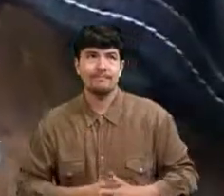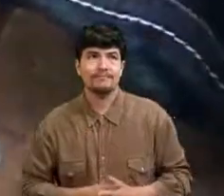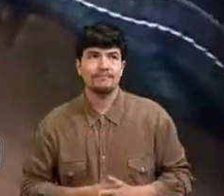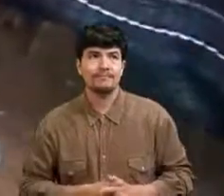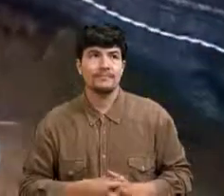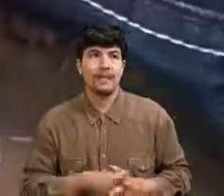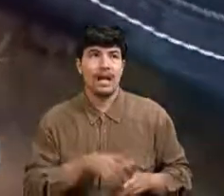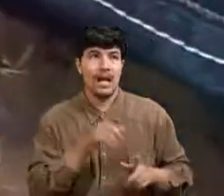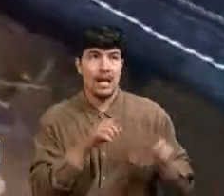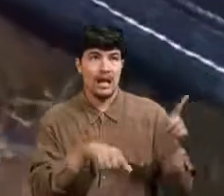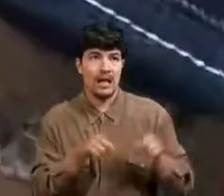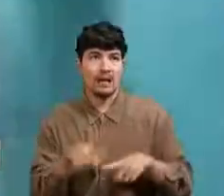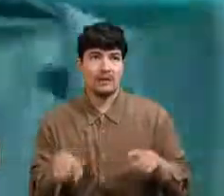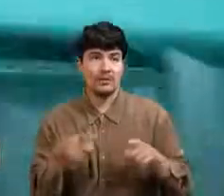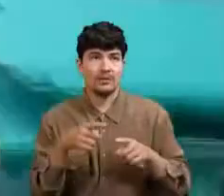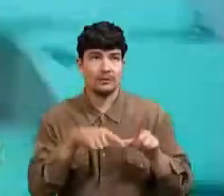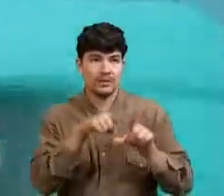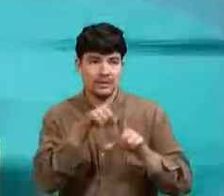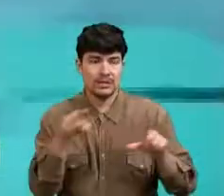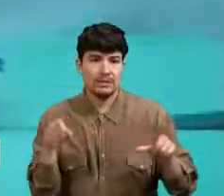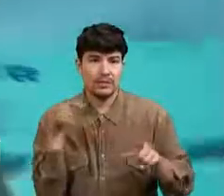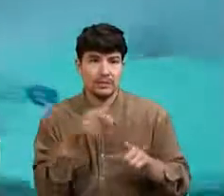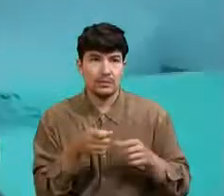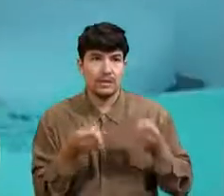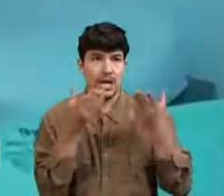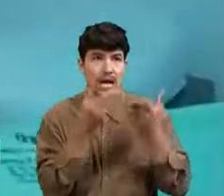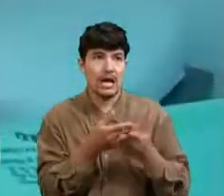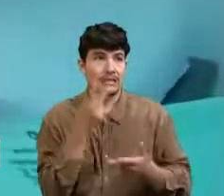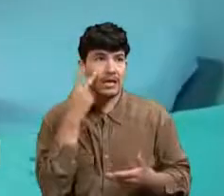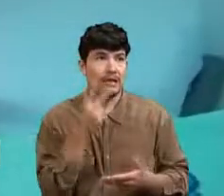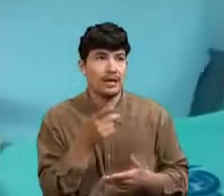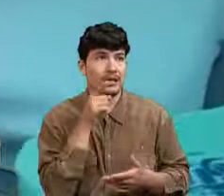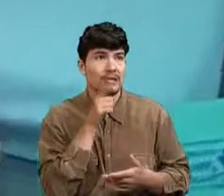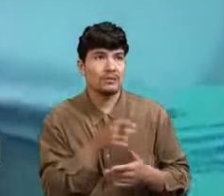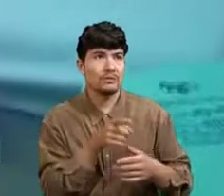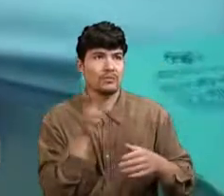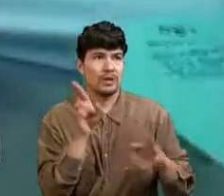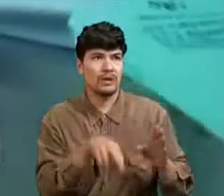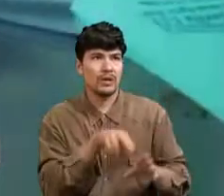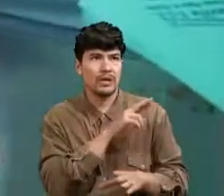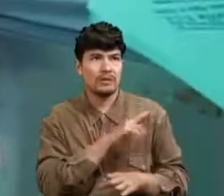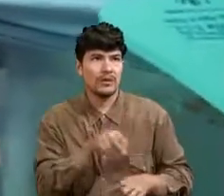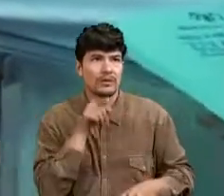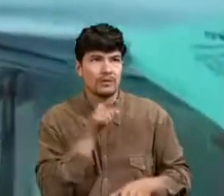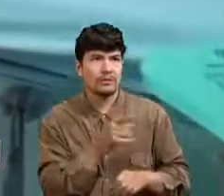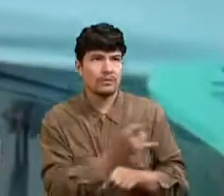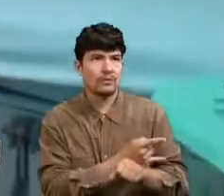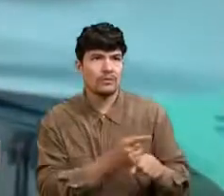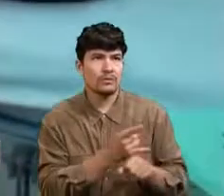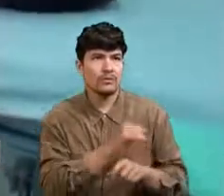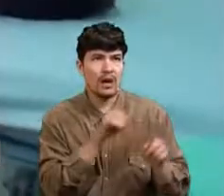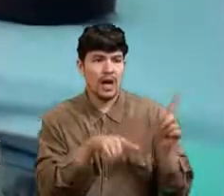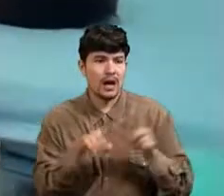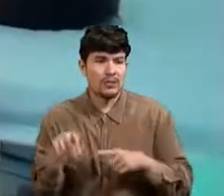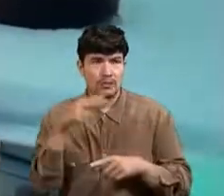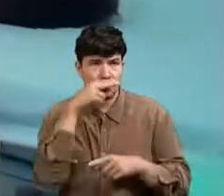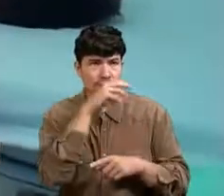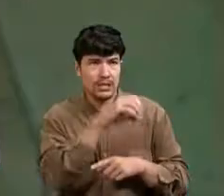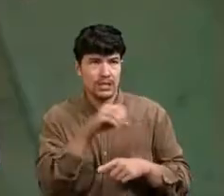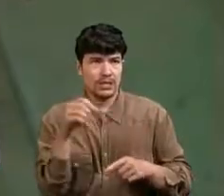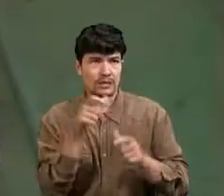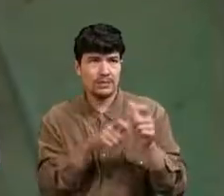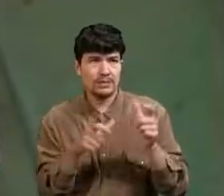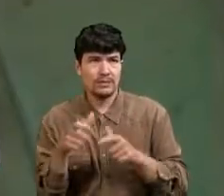Son dramáticas las cifras entregadas por autoridades donde se revela que pese a la prohibición de su uso, siguen llegando niños y